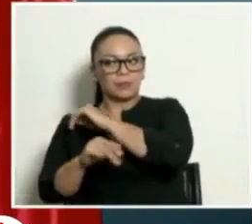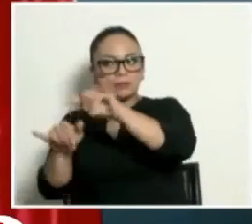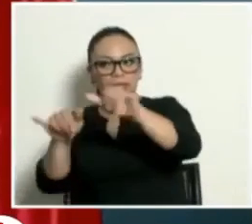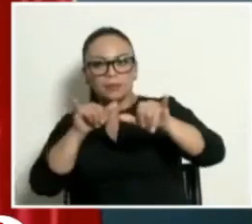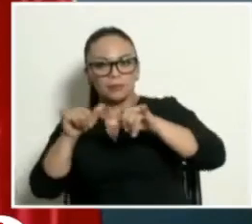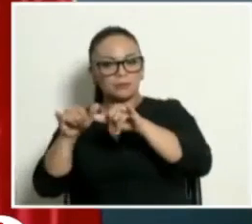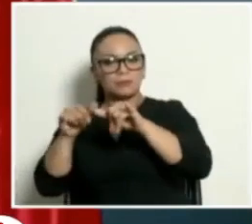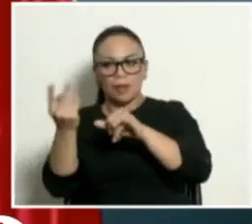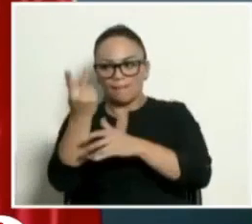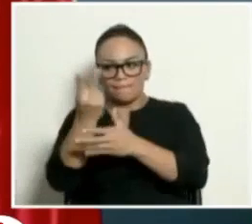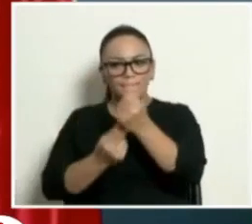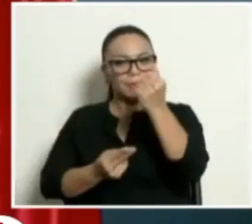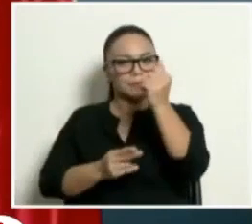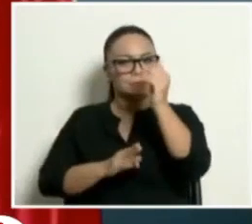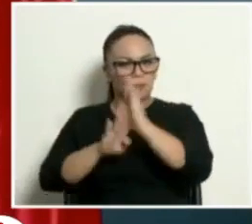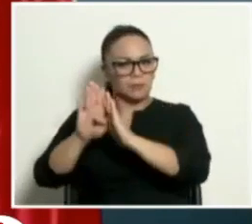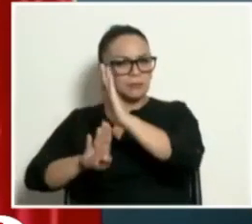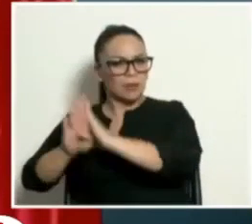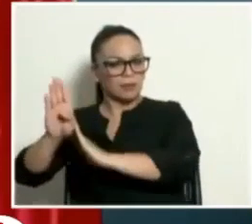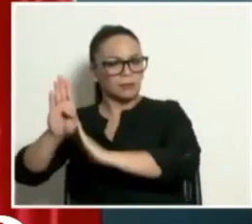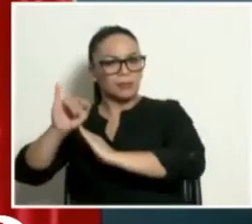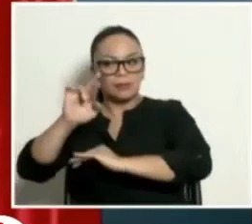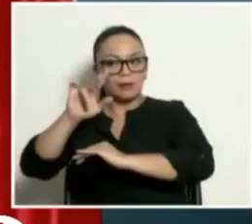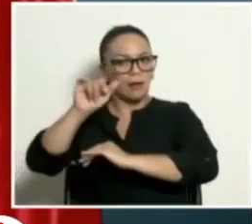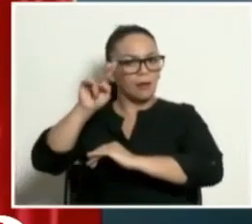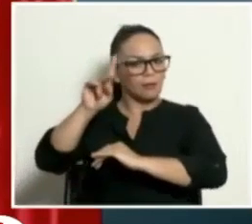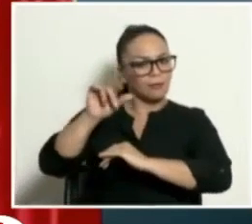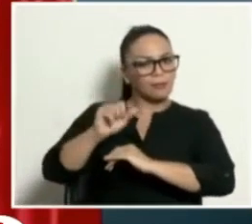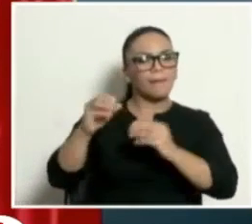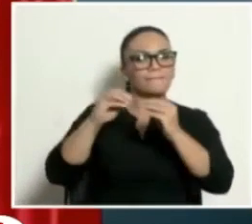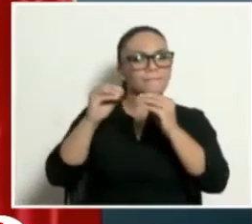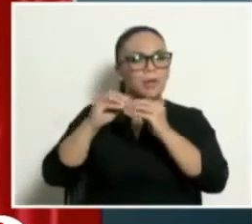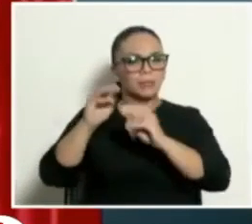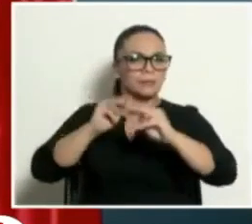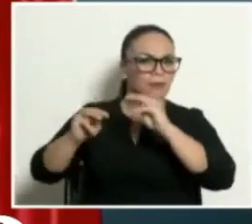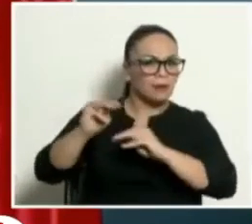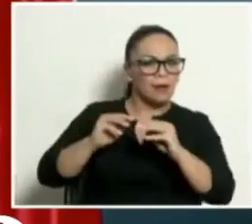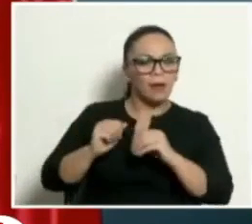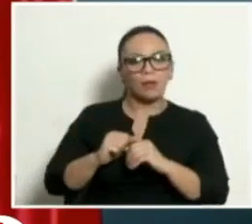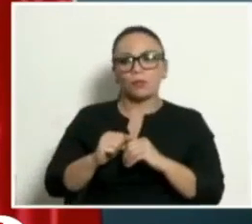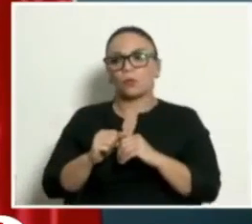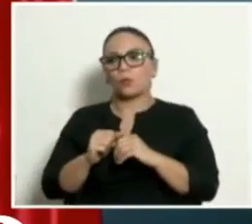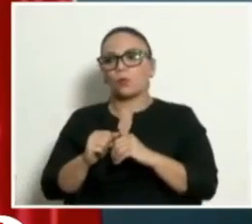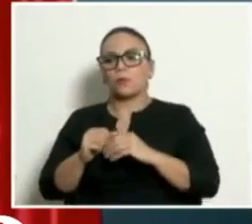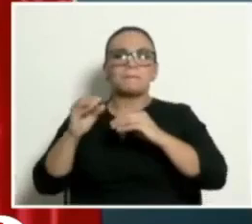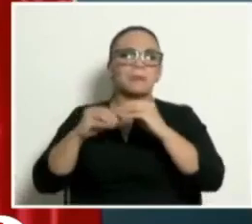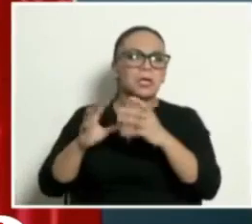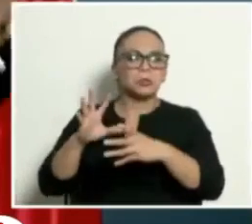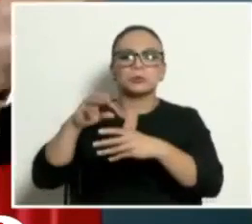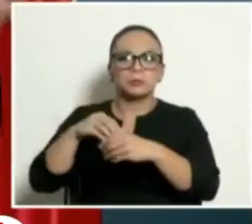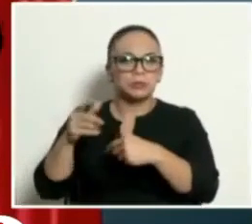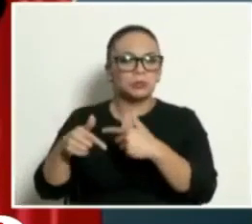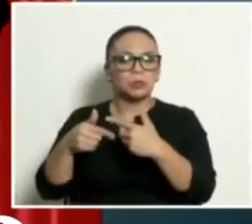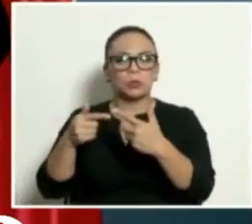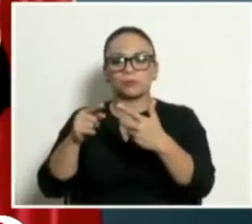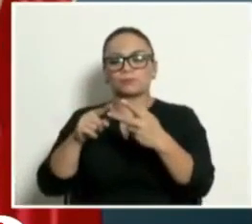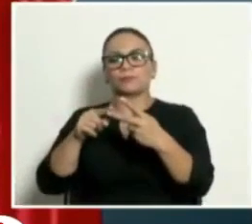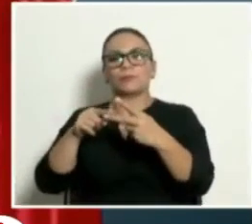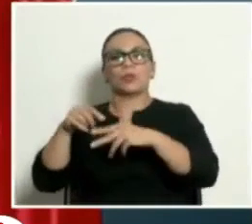muy avanzadas. Irlanda está del lado más de mercado, menos intervención, etc. Suecia es